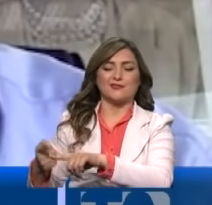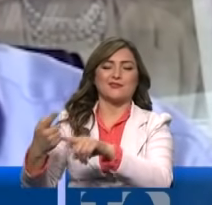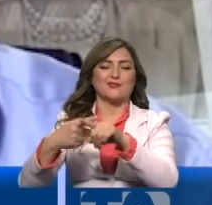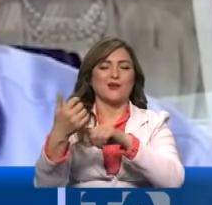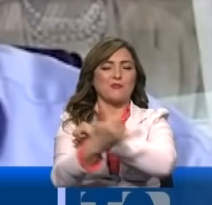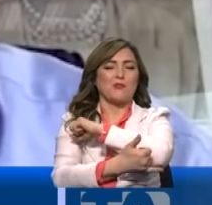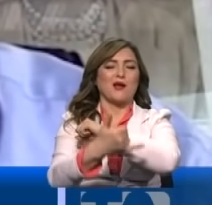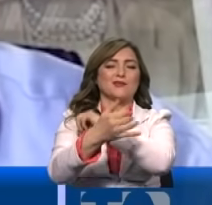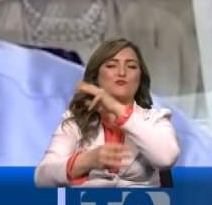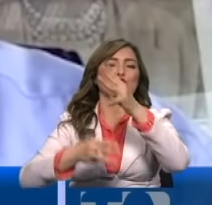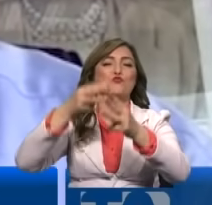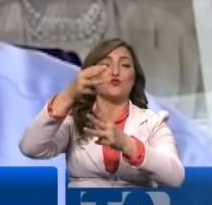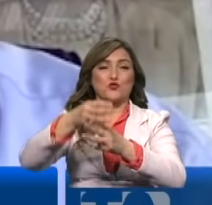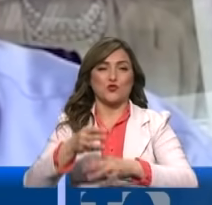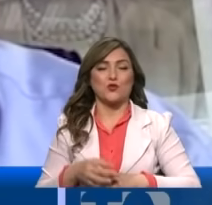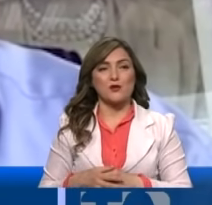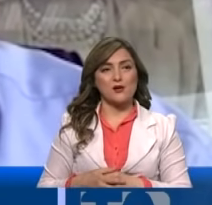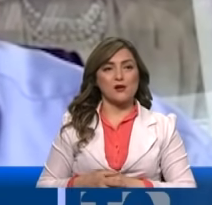diferentes países del mundo.